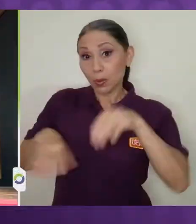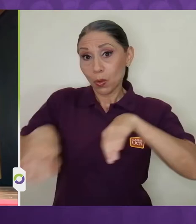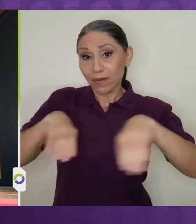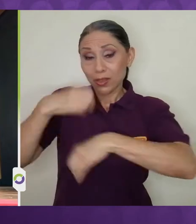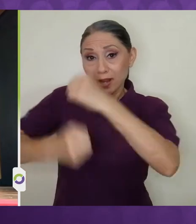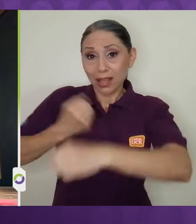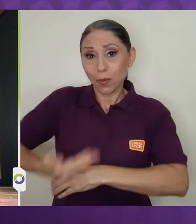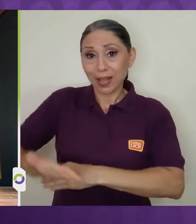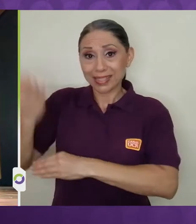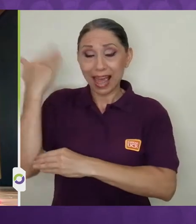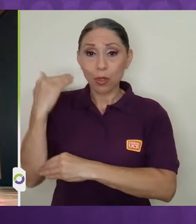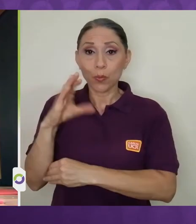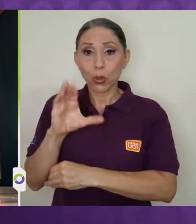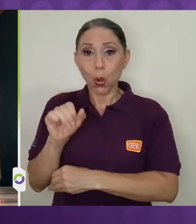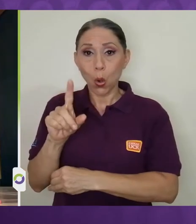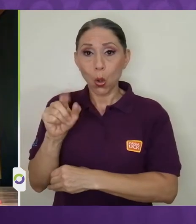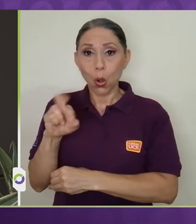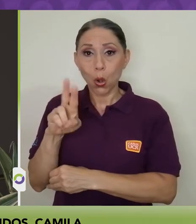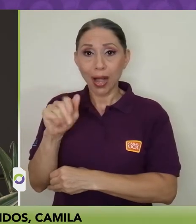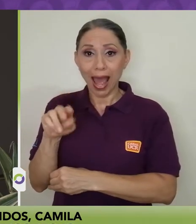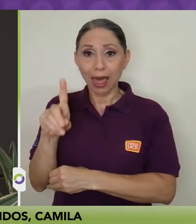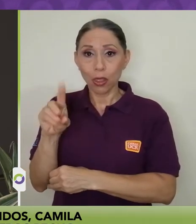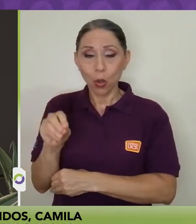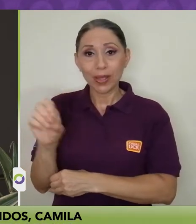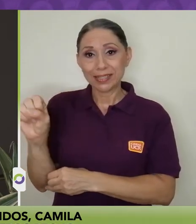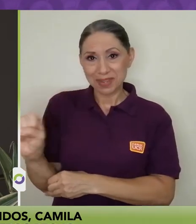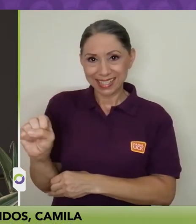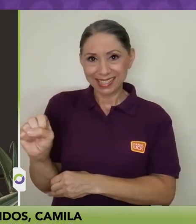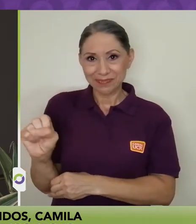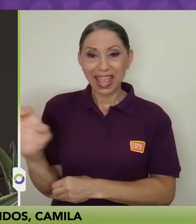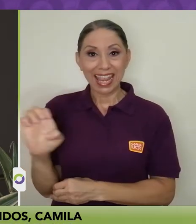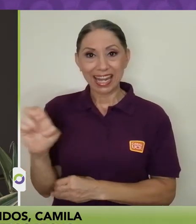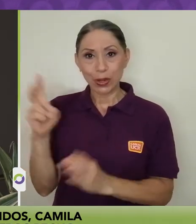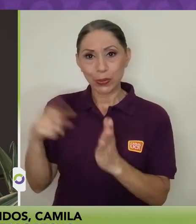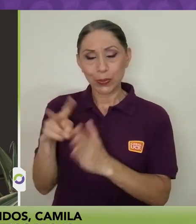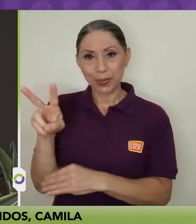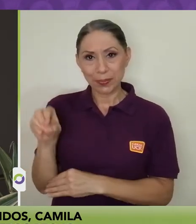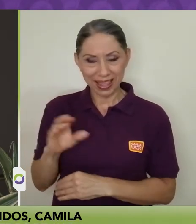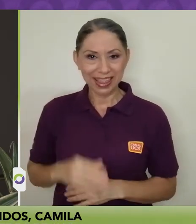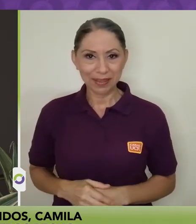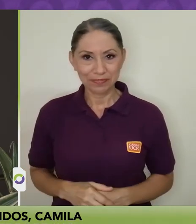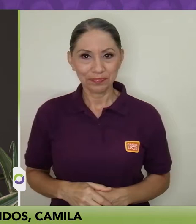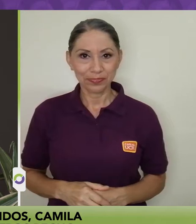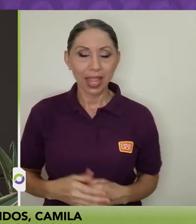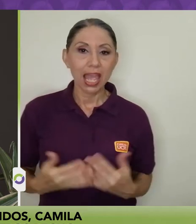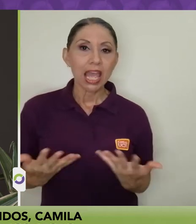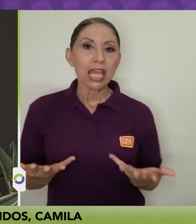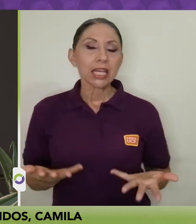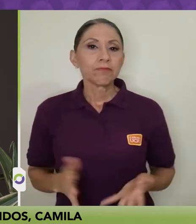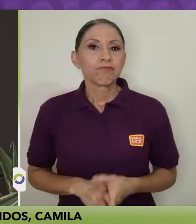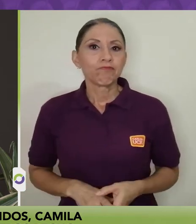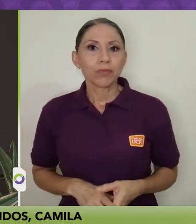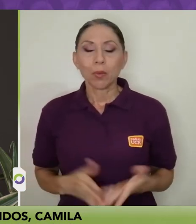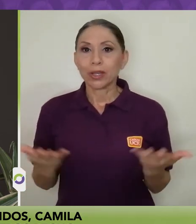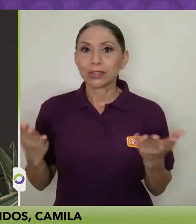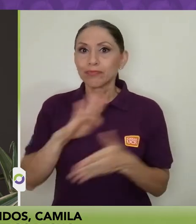El último evento que se tuvo el año pasado fue en Colorado Springs, en el mes de enero 2020. Y tuvimos pues todo lo que